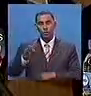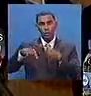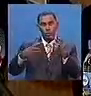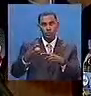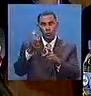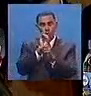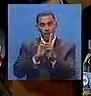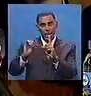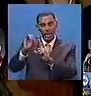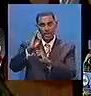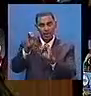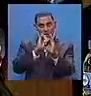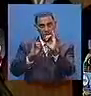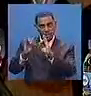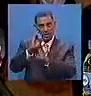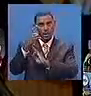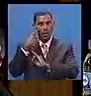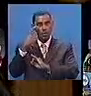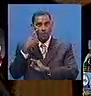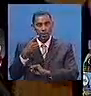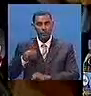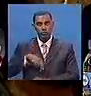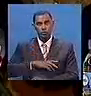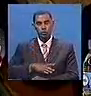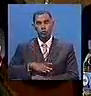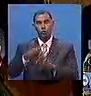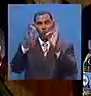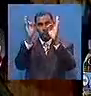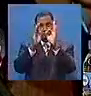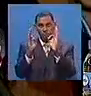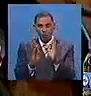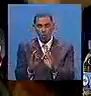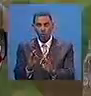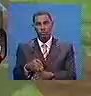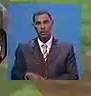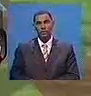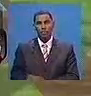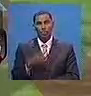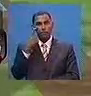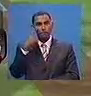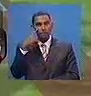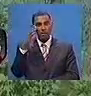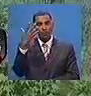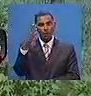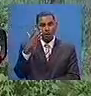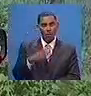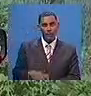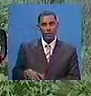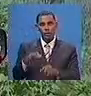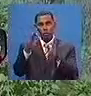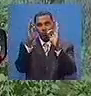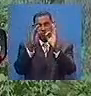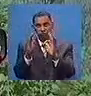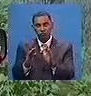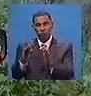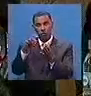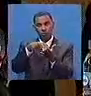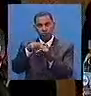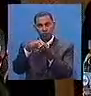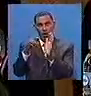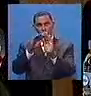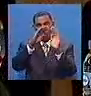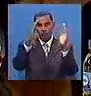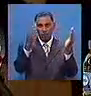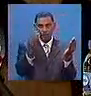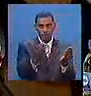poniendo ¿cómo sería? El diseño de un modelo de academia que estamos promocionando por el mundo. Estamos llevando el concepto a